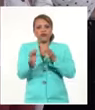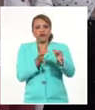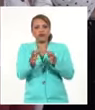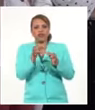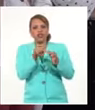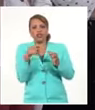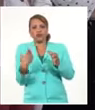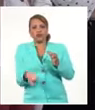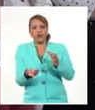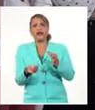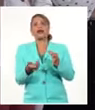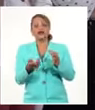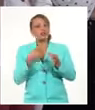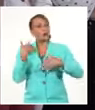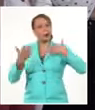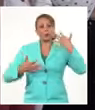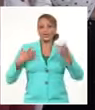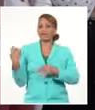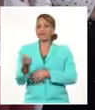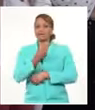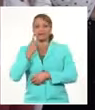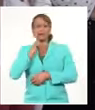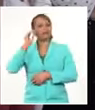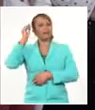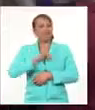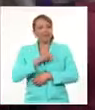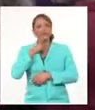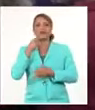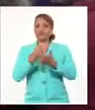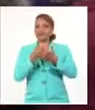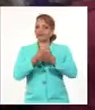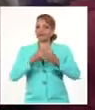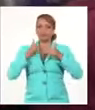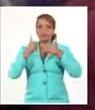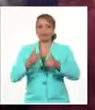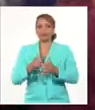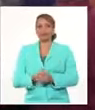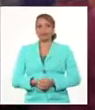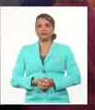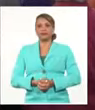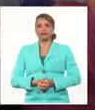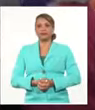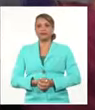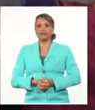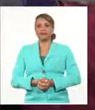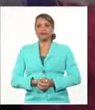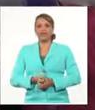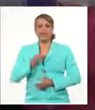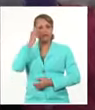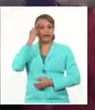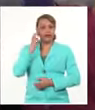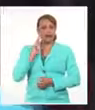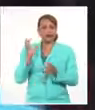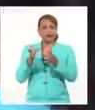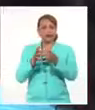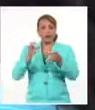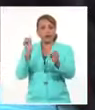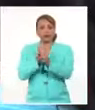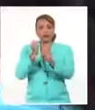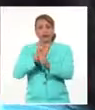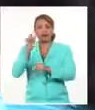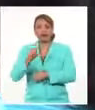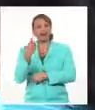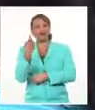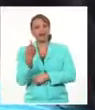da determinada satisfacción porque sabemos a qué nos enfrentamos. El envejecimiento de la fuerza laboral y el déficit de trabajadores